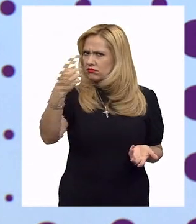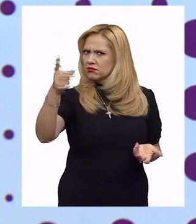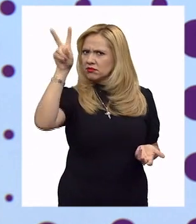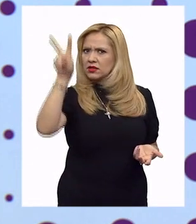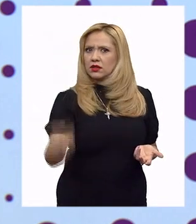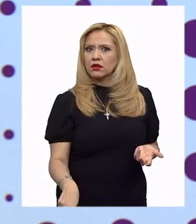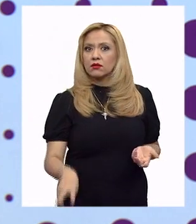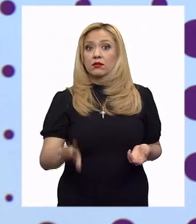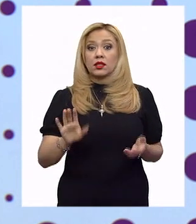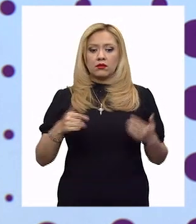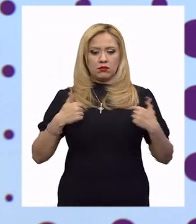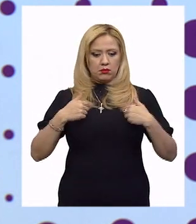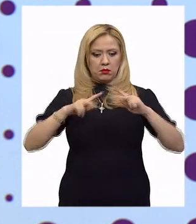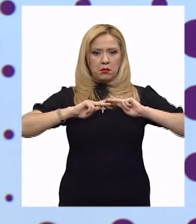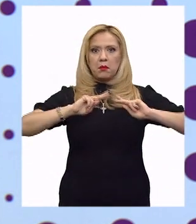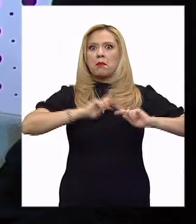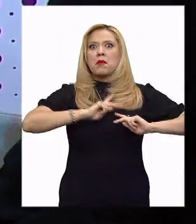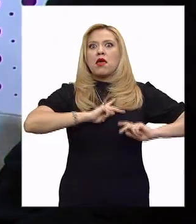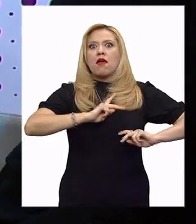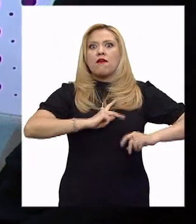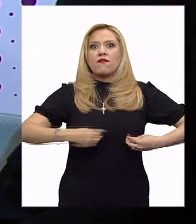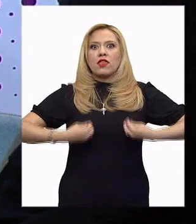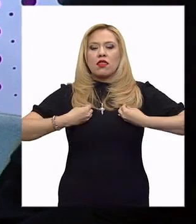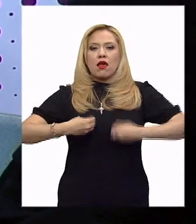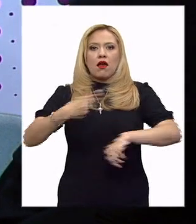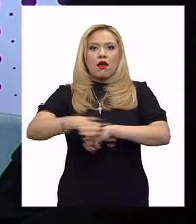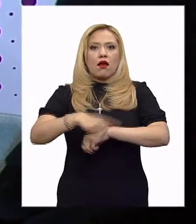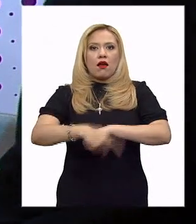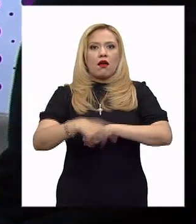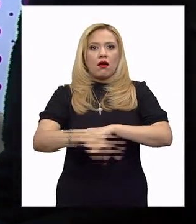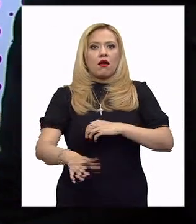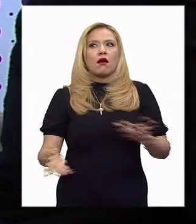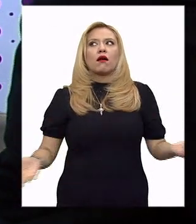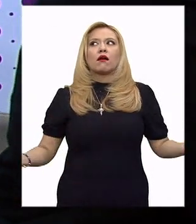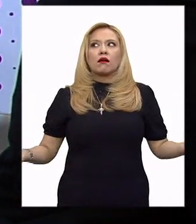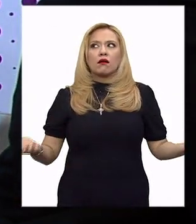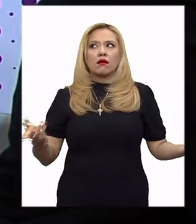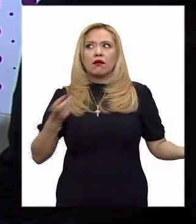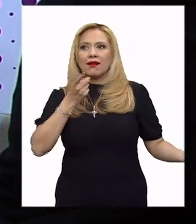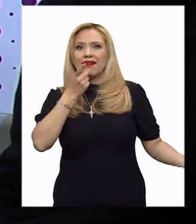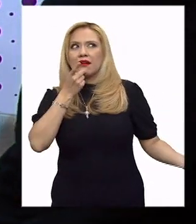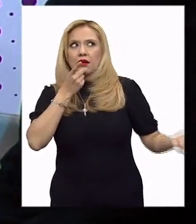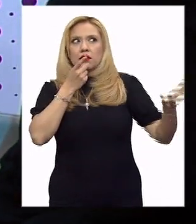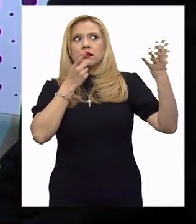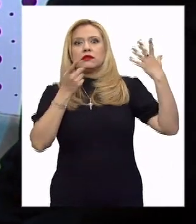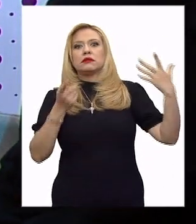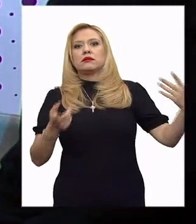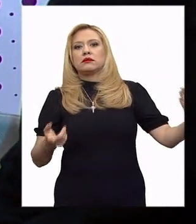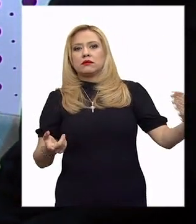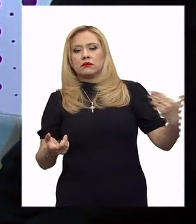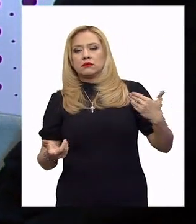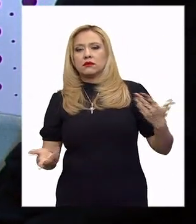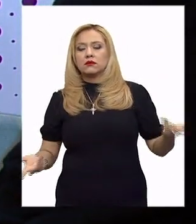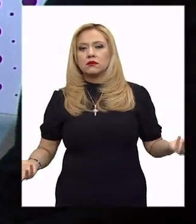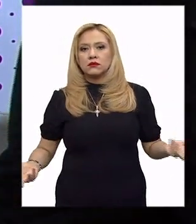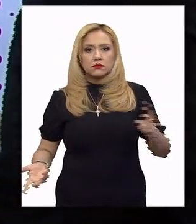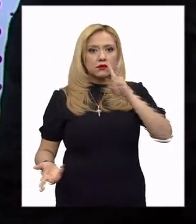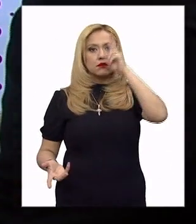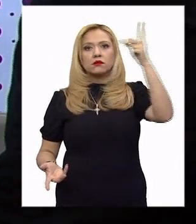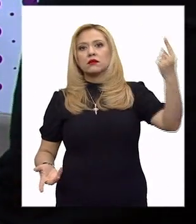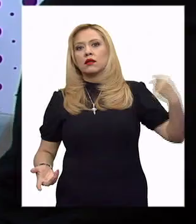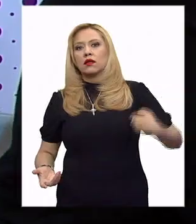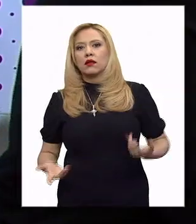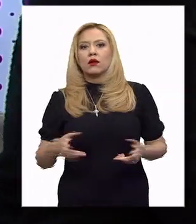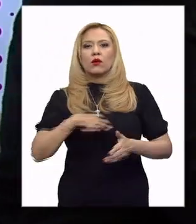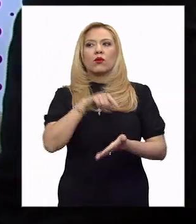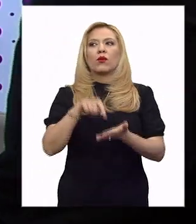en riesgo tu estilo de vida o directamente tu vida, ¿no? ¿Por qué? En realidad todos, debido al lugar donde